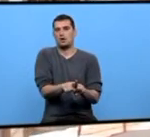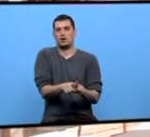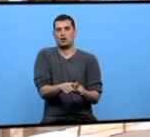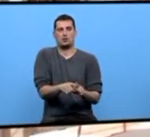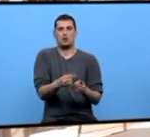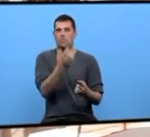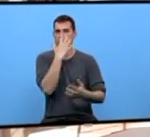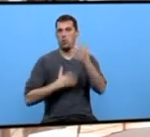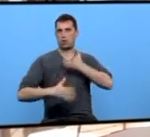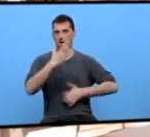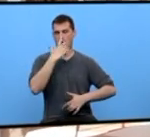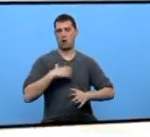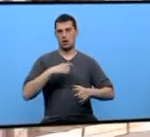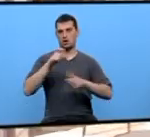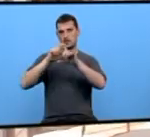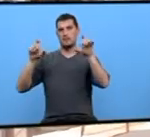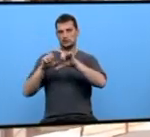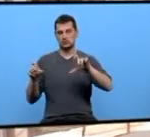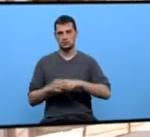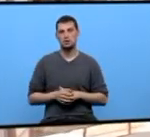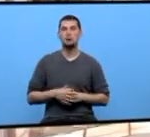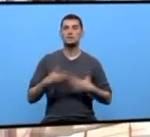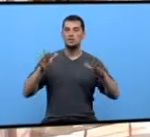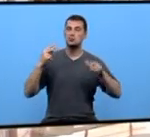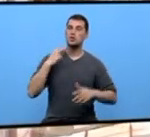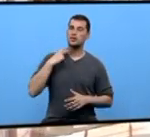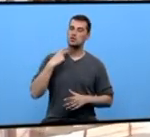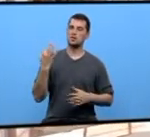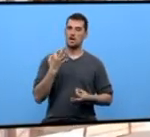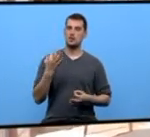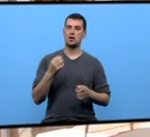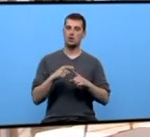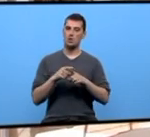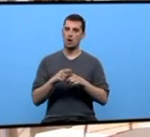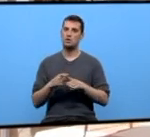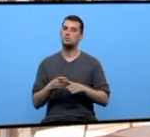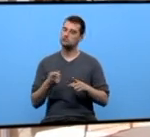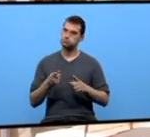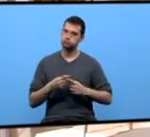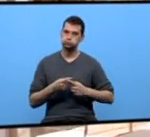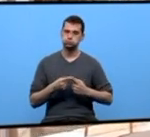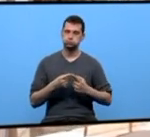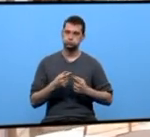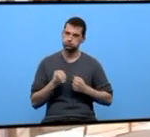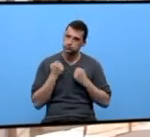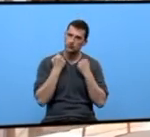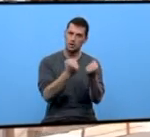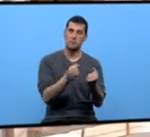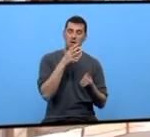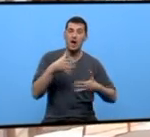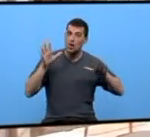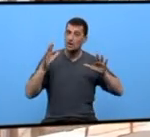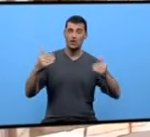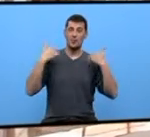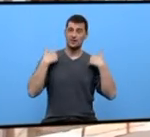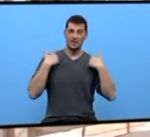unha burla, non? Hacia o empresariado. Creemos que a Diputación de Lugo debería ser un exemplo a seguir neste sentido, porque non tendo competencias directas